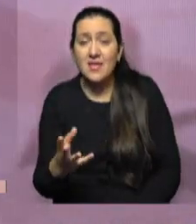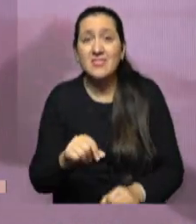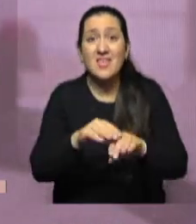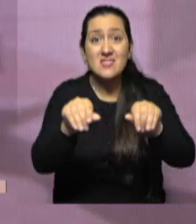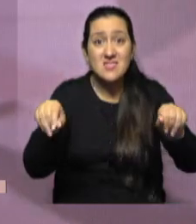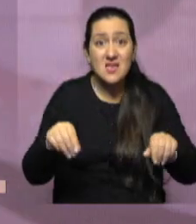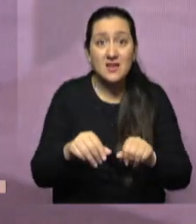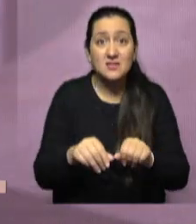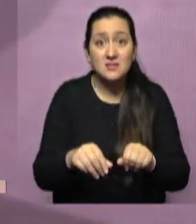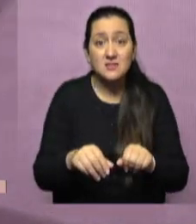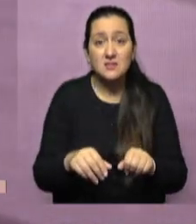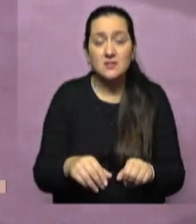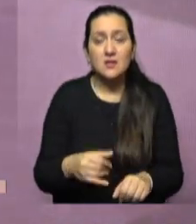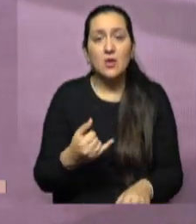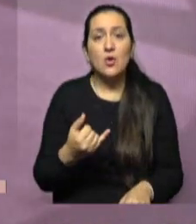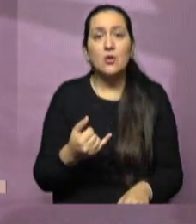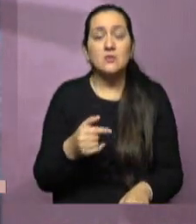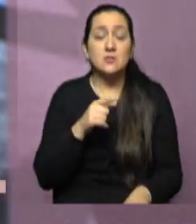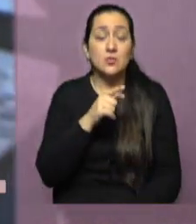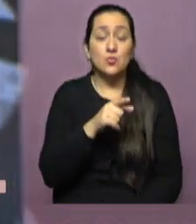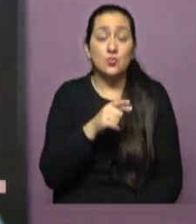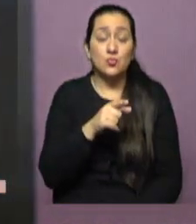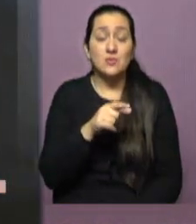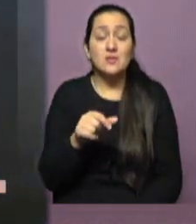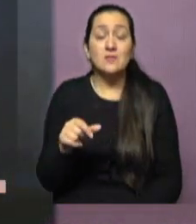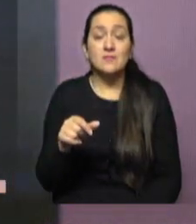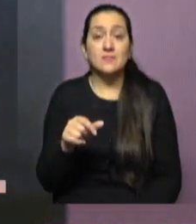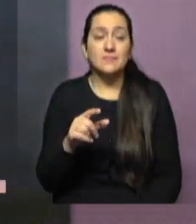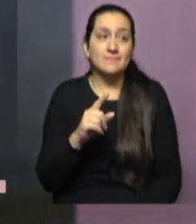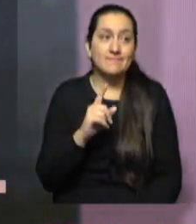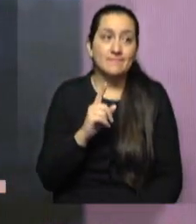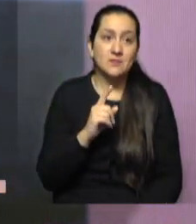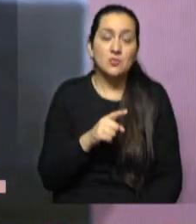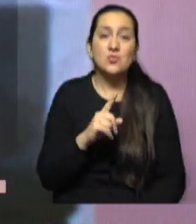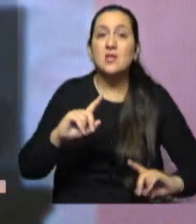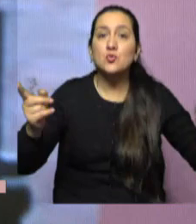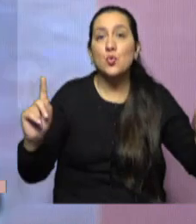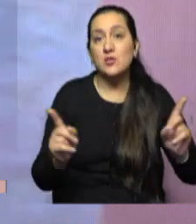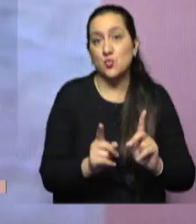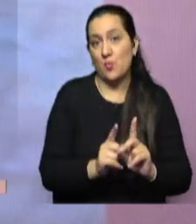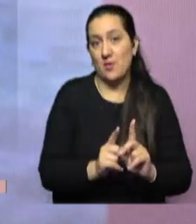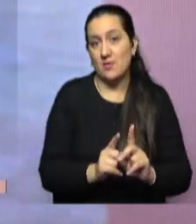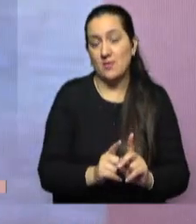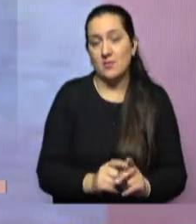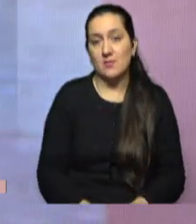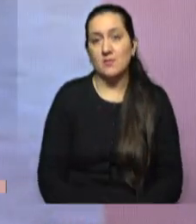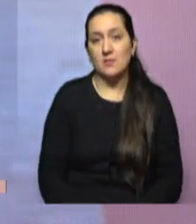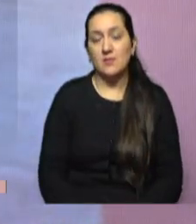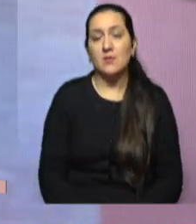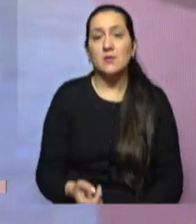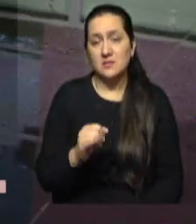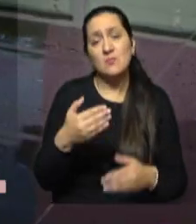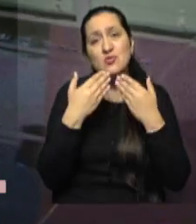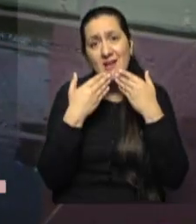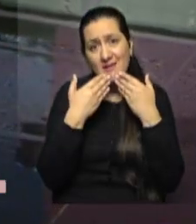la cartera de tierras Cómo Si tuvieras que hacer un resumen no resumido y